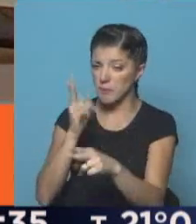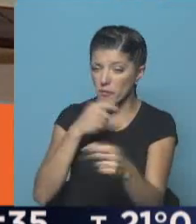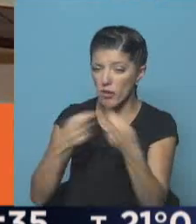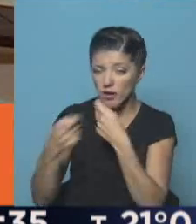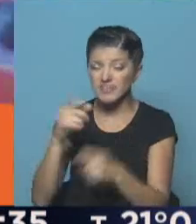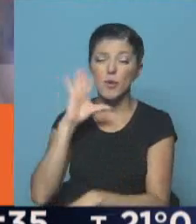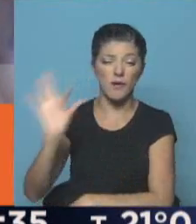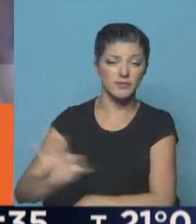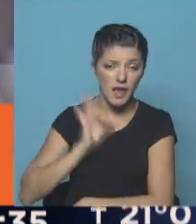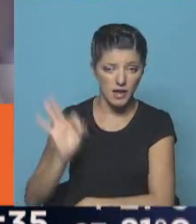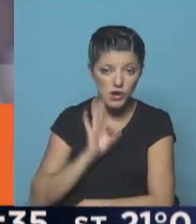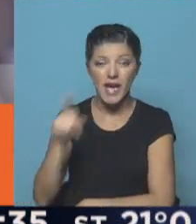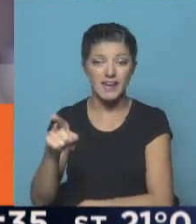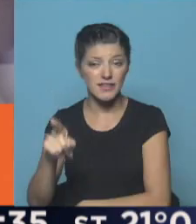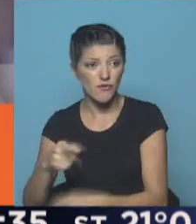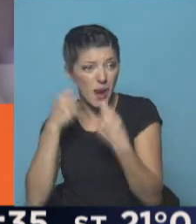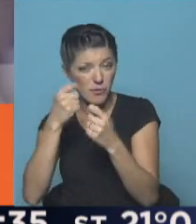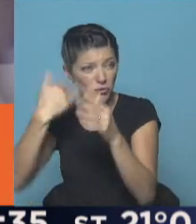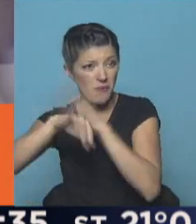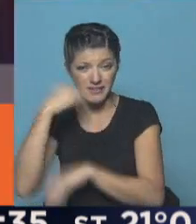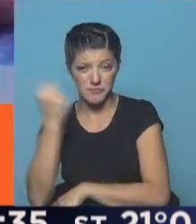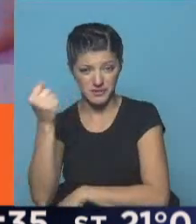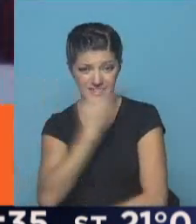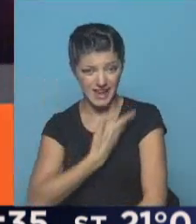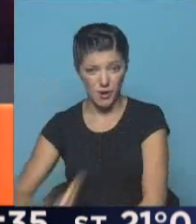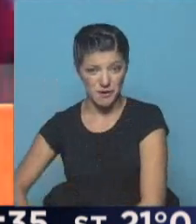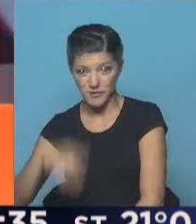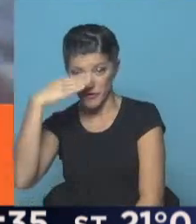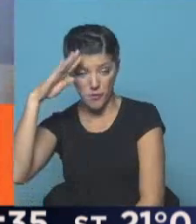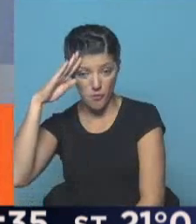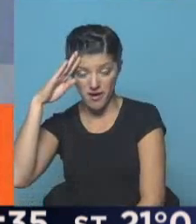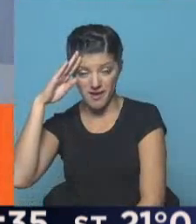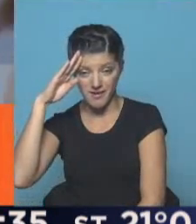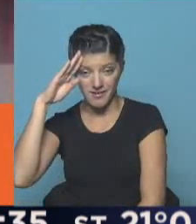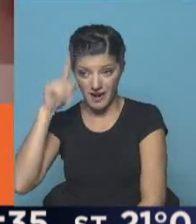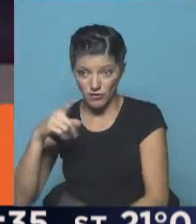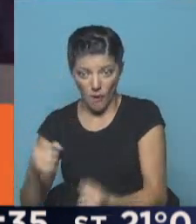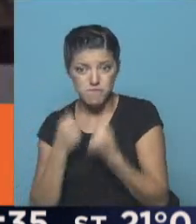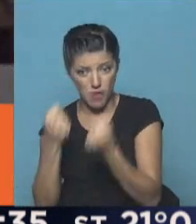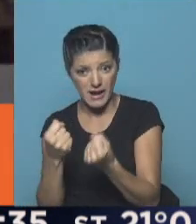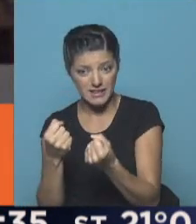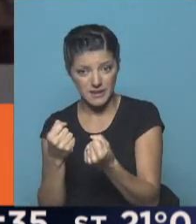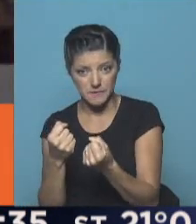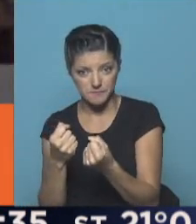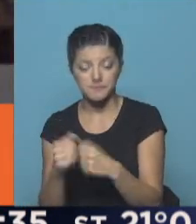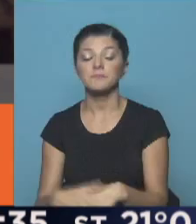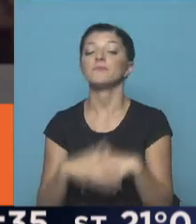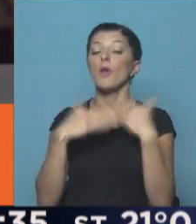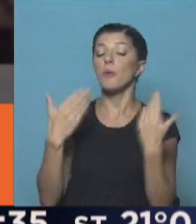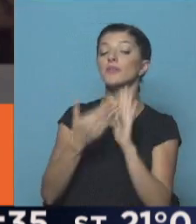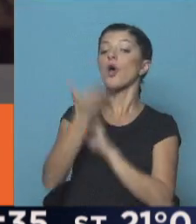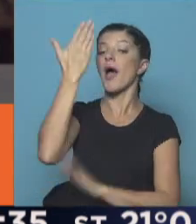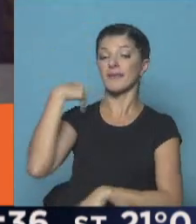sido el apoyo más fuerte que ha tenido el gobierno cubano. Y por eso el cambio que hizo